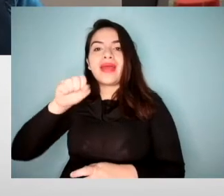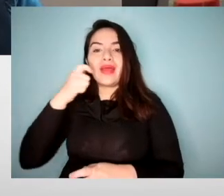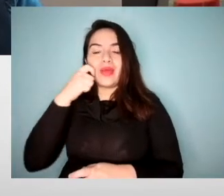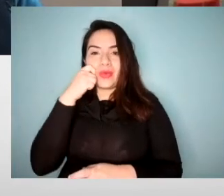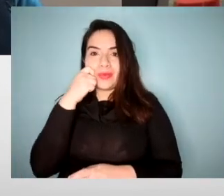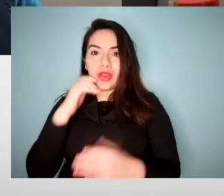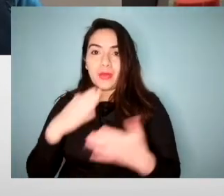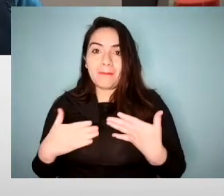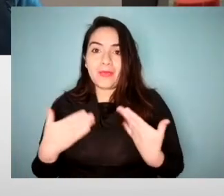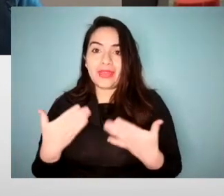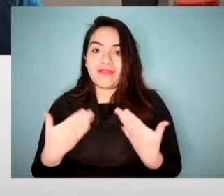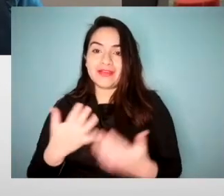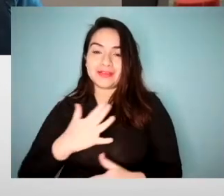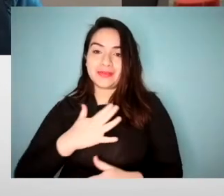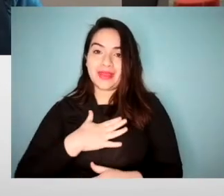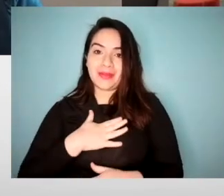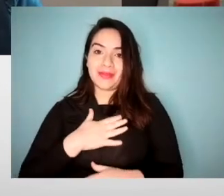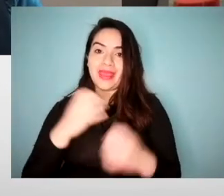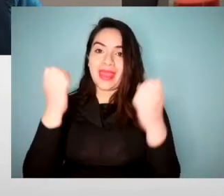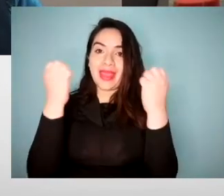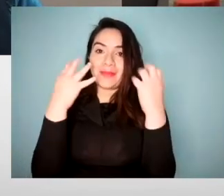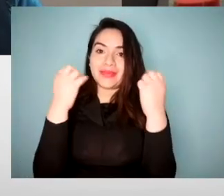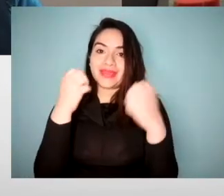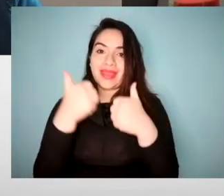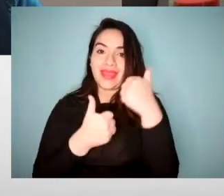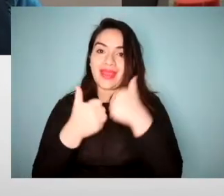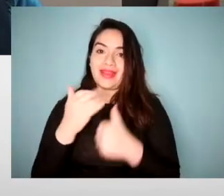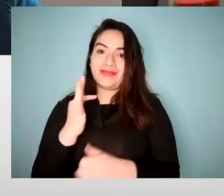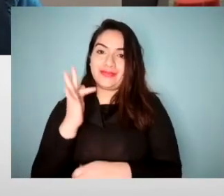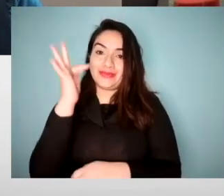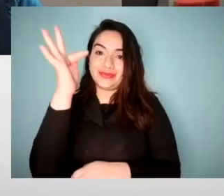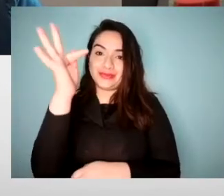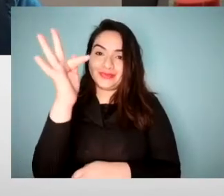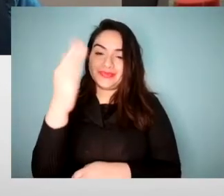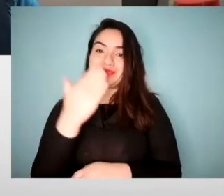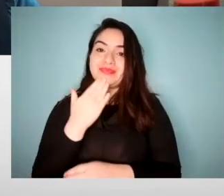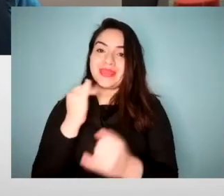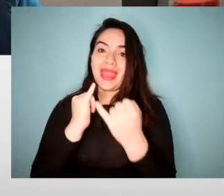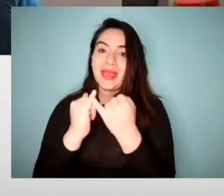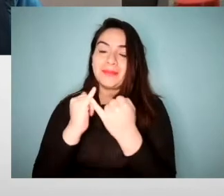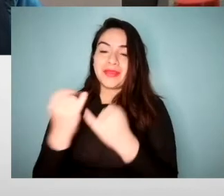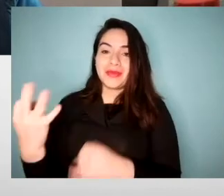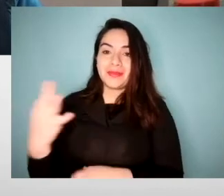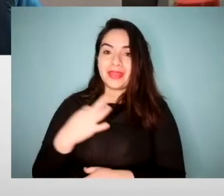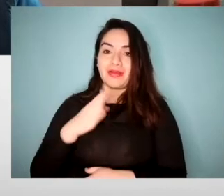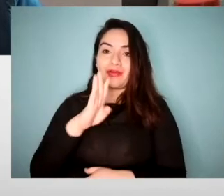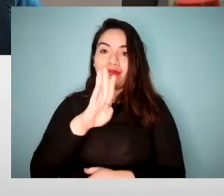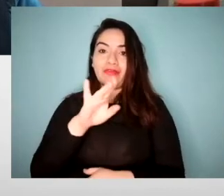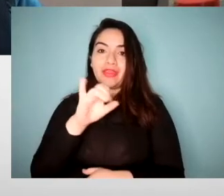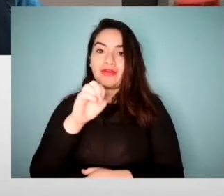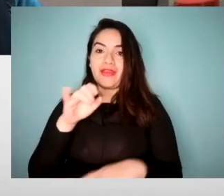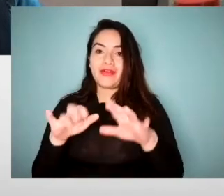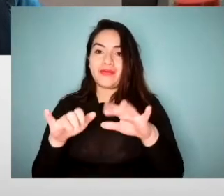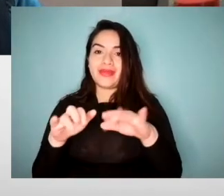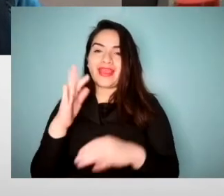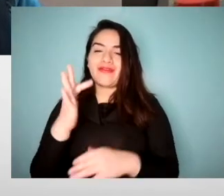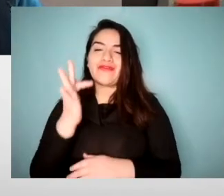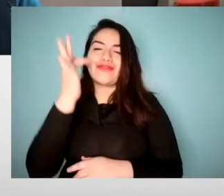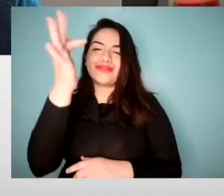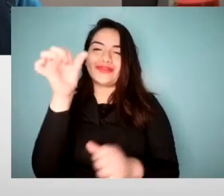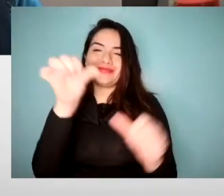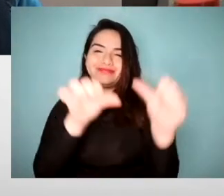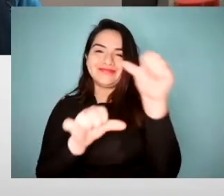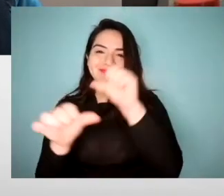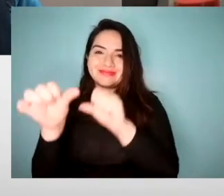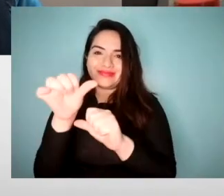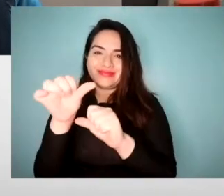mí pensar en una carrera futurista. Y un amigo también me habló de que la bioinformática era la ciencia del futuro y que sería bueno